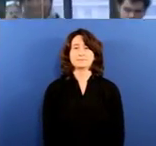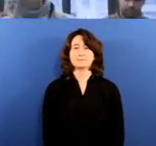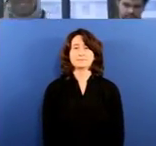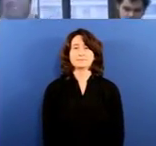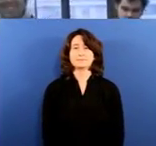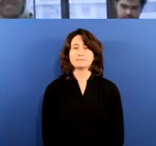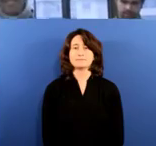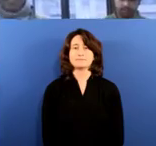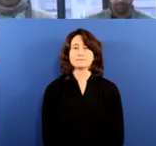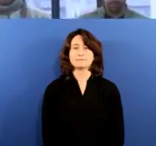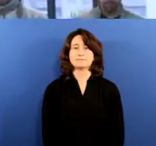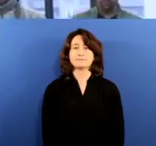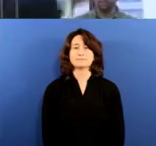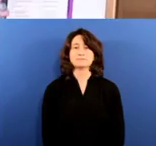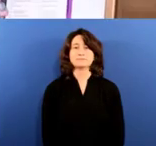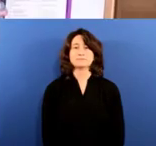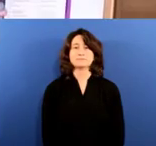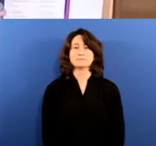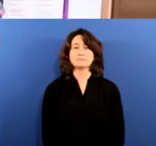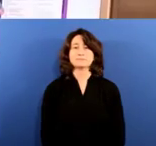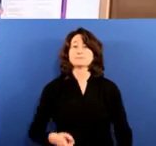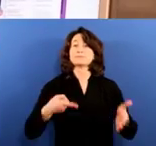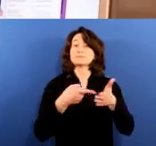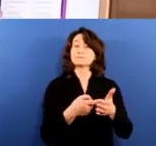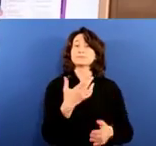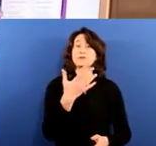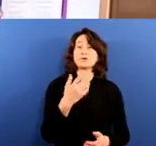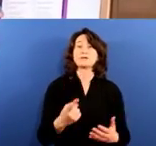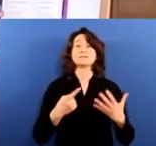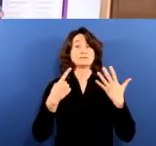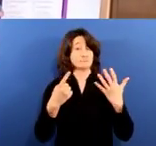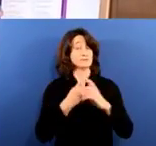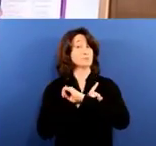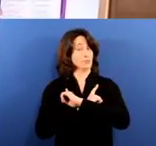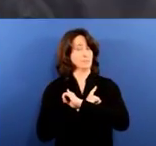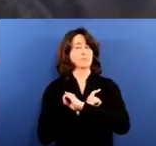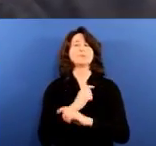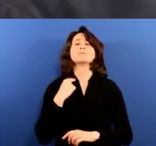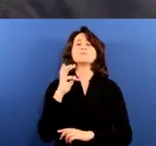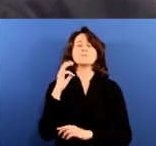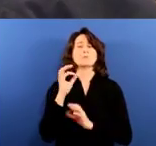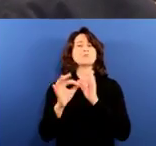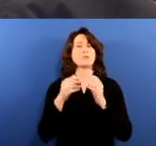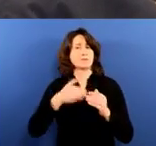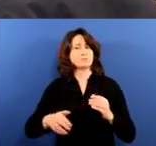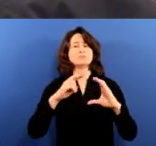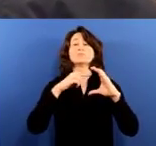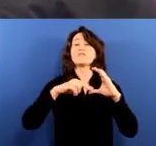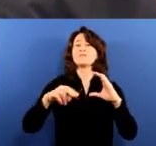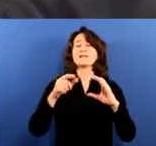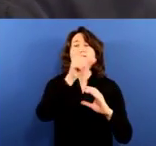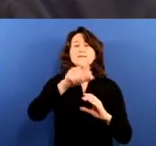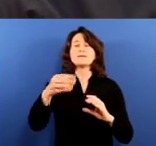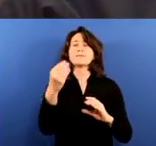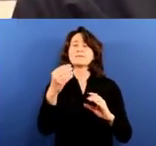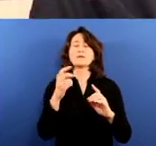del maltrato o de agresiones sexuales. El Departamento de Cultura concede 140.000 euros de subvención para